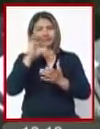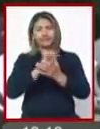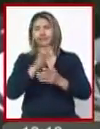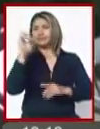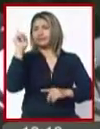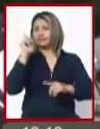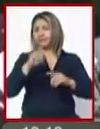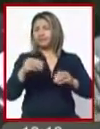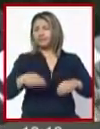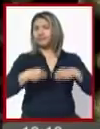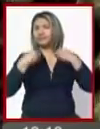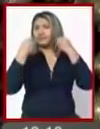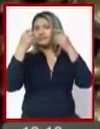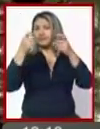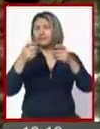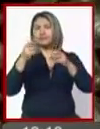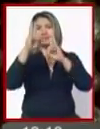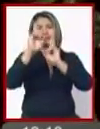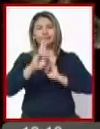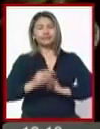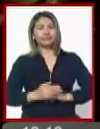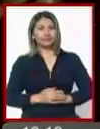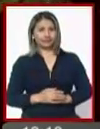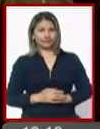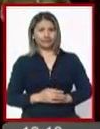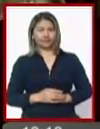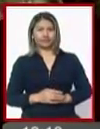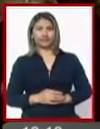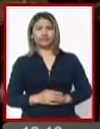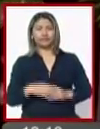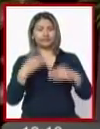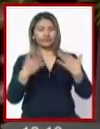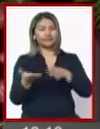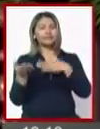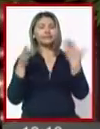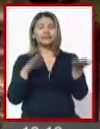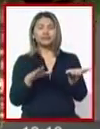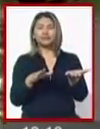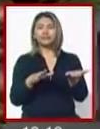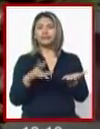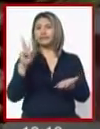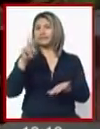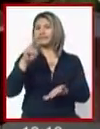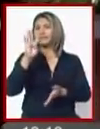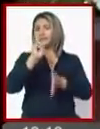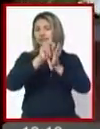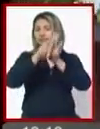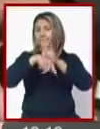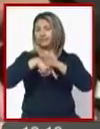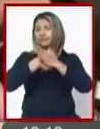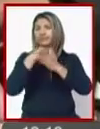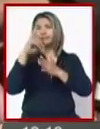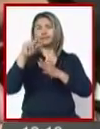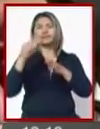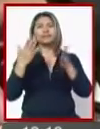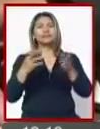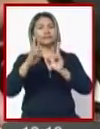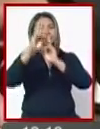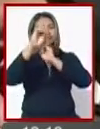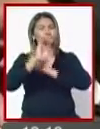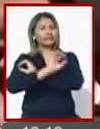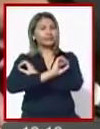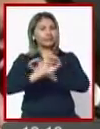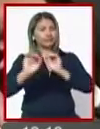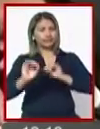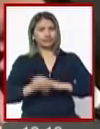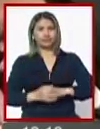no merece ningún reconocimiento. No, mira, en este momento ya falleció, ya casi ya va a ser 24 horas. No están rindiendo ningún